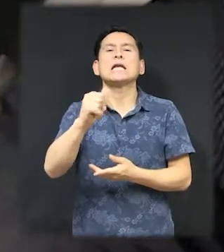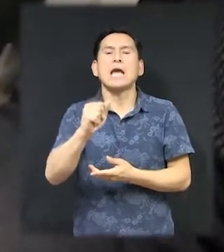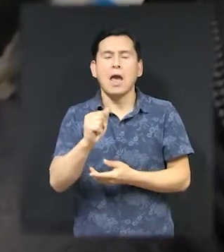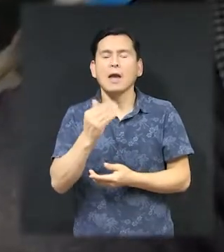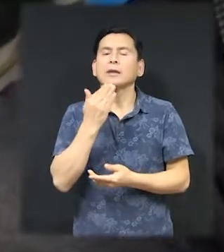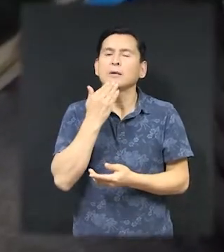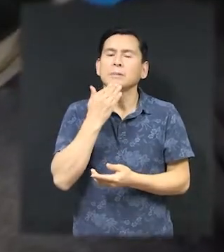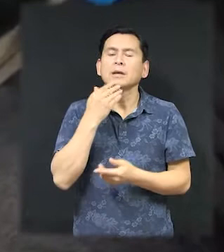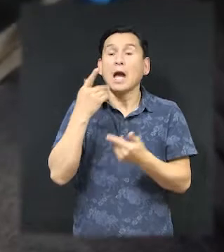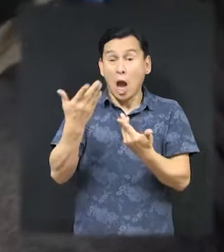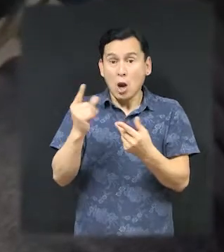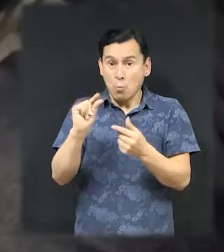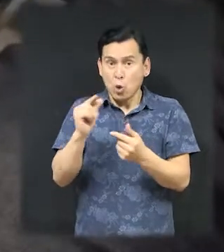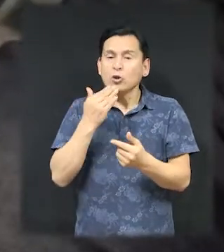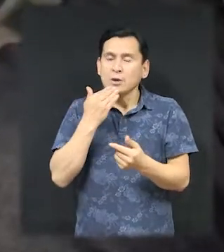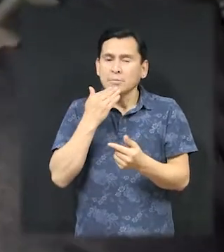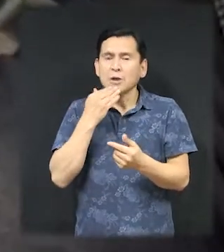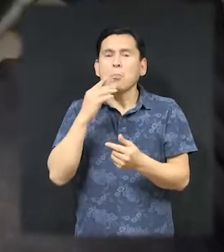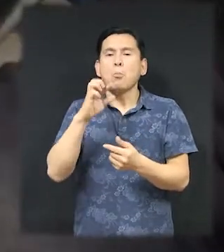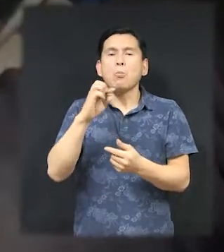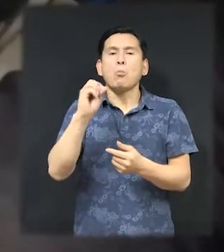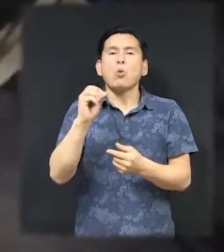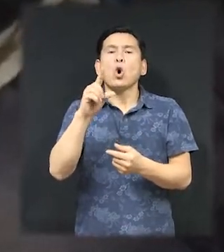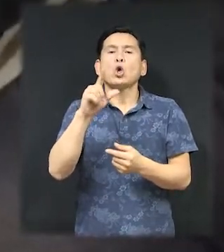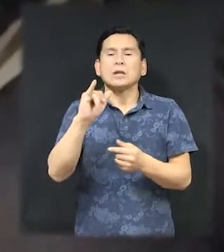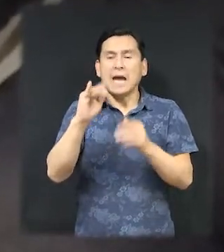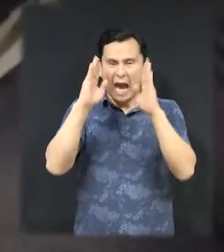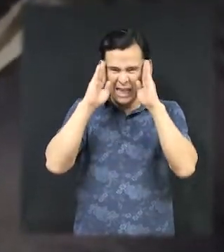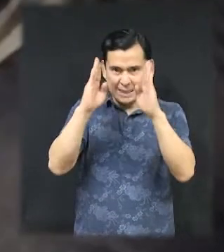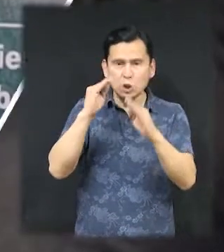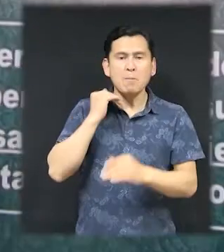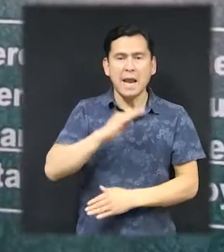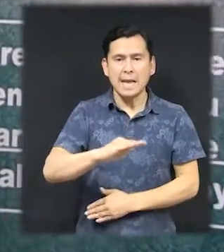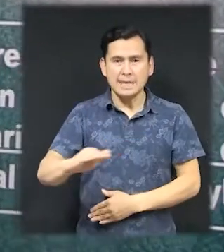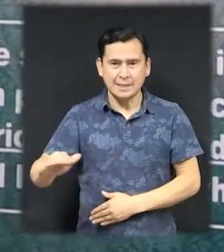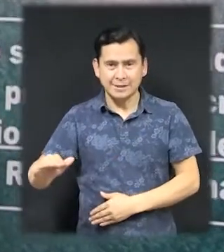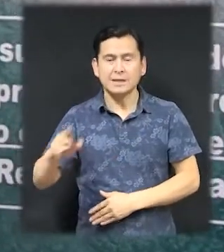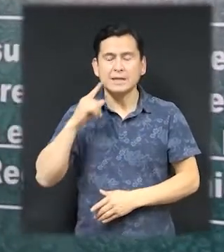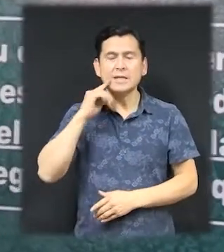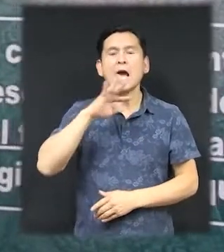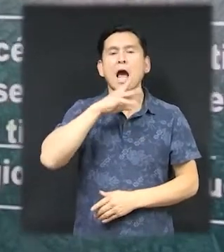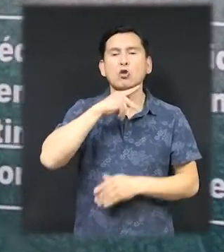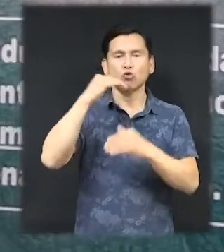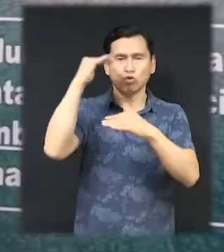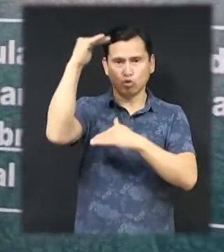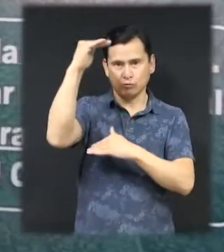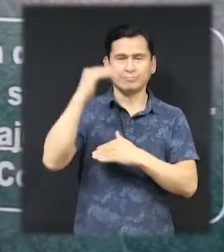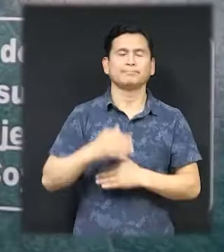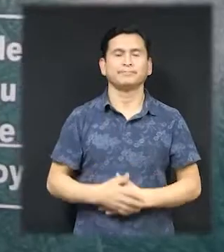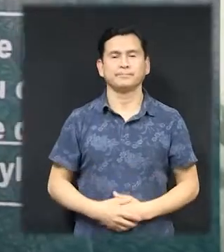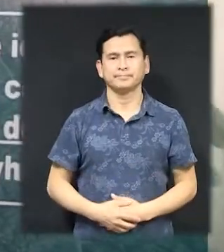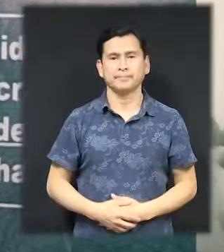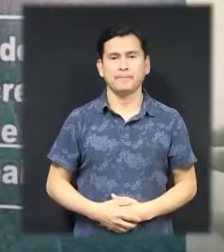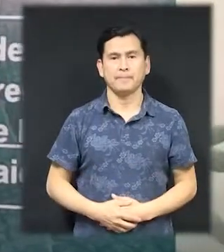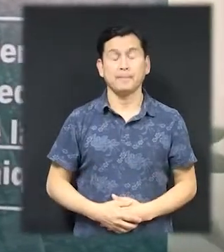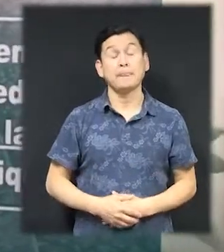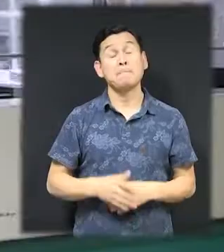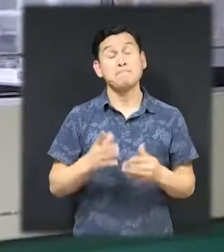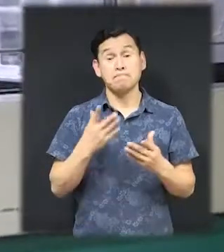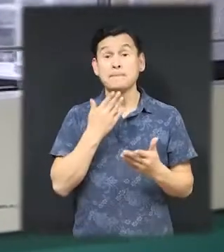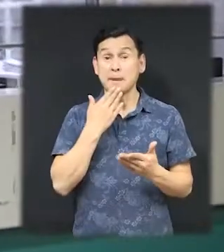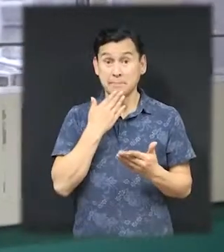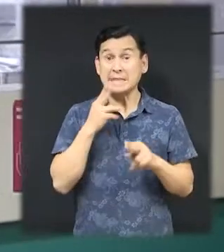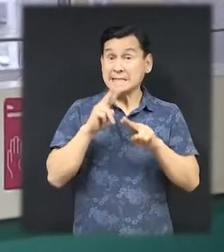atención pediátrica y de atención de adultos. Se implementó la entrega de recetas de medicamentos a